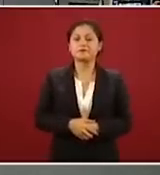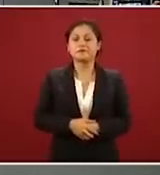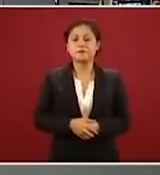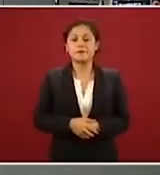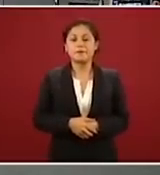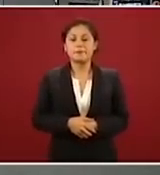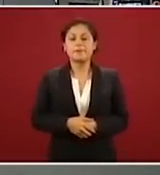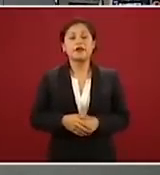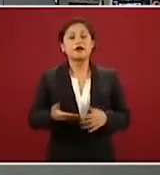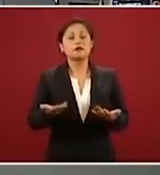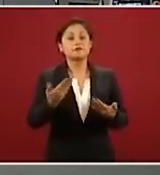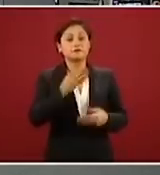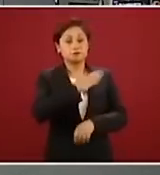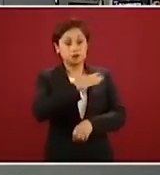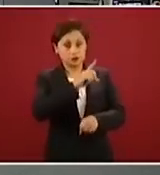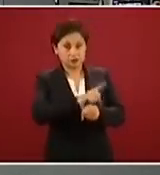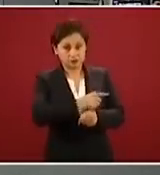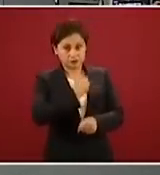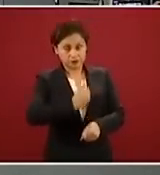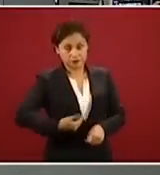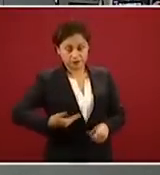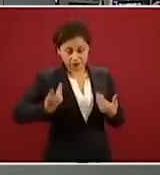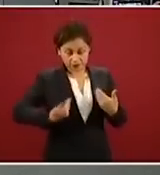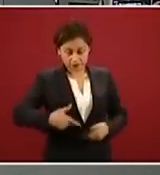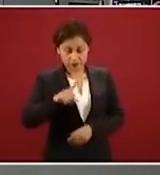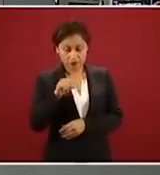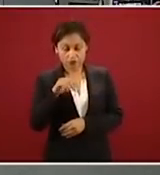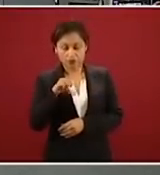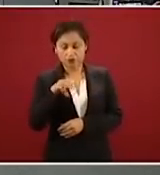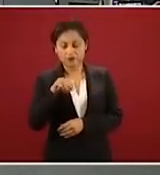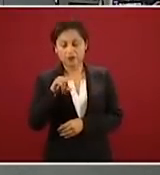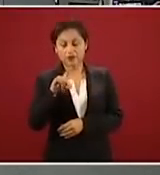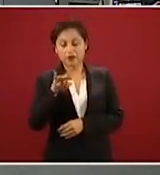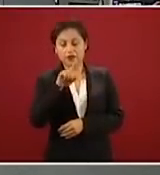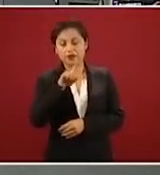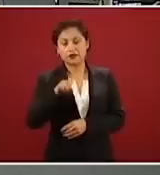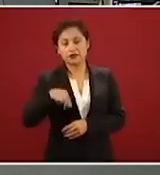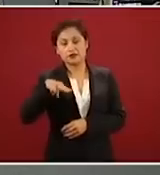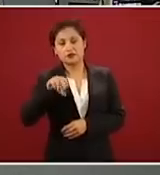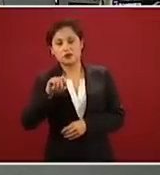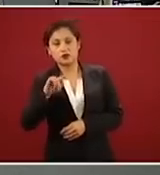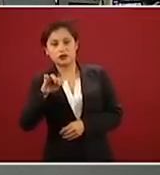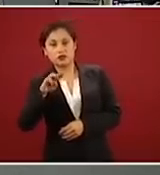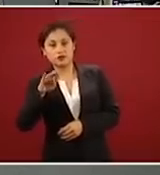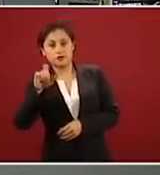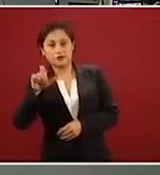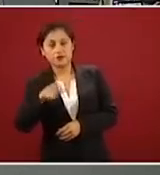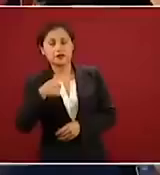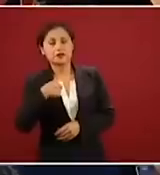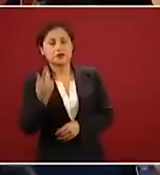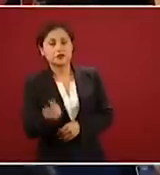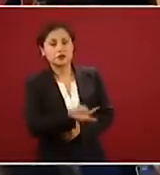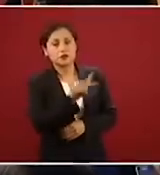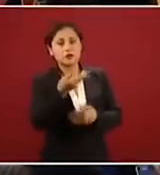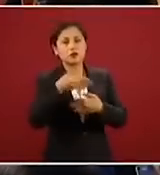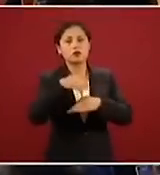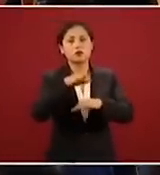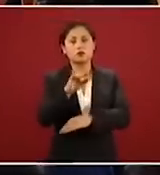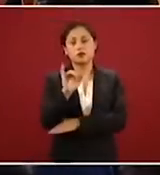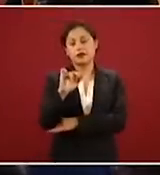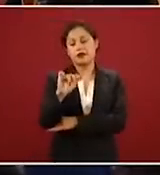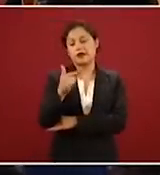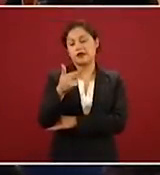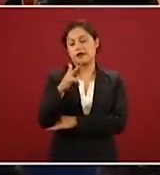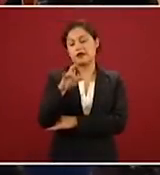Presidente, buenos días. Luis Méndez de Notimex. La pregunta es sobre el caso de Ingrid Escamilla, presidente. No